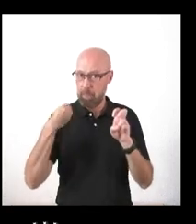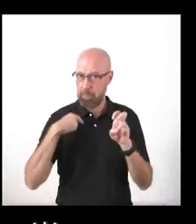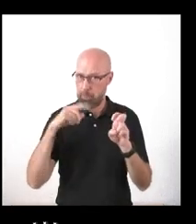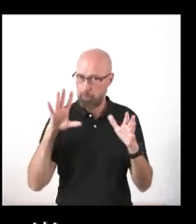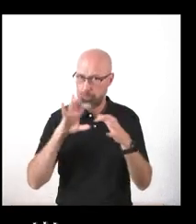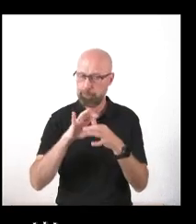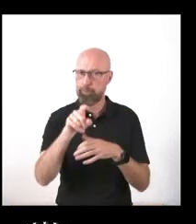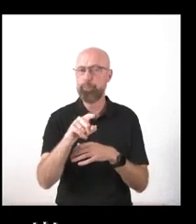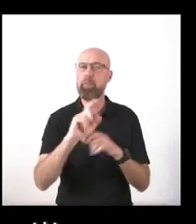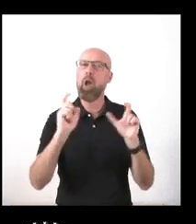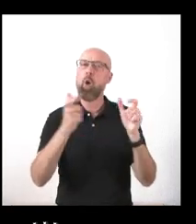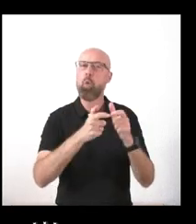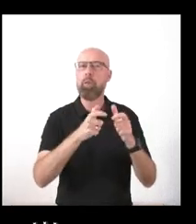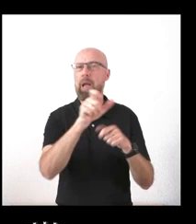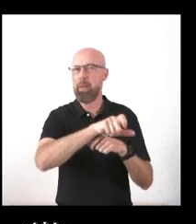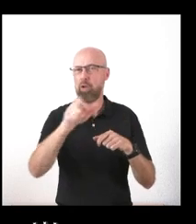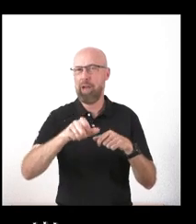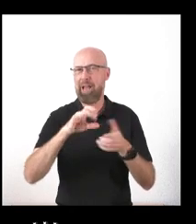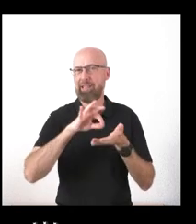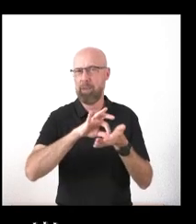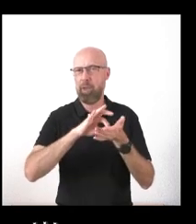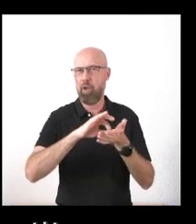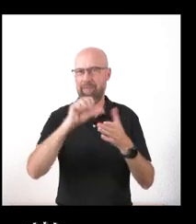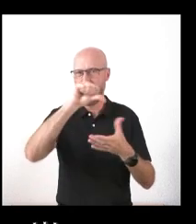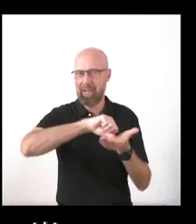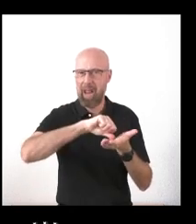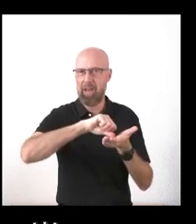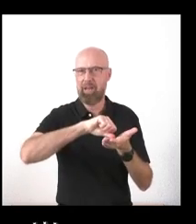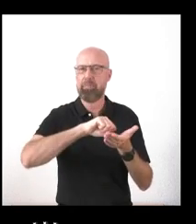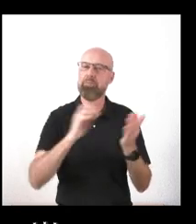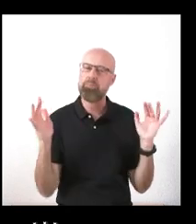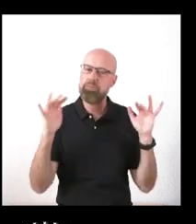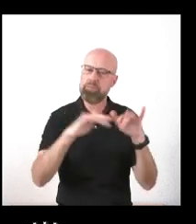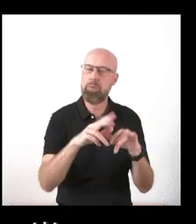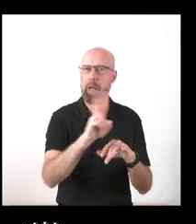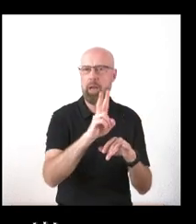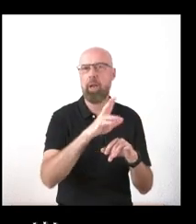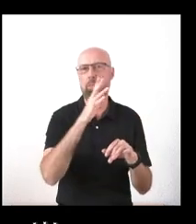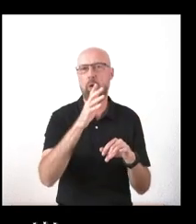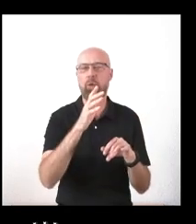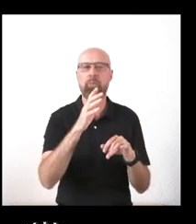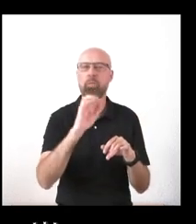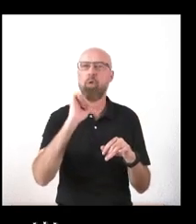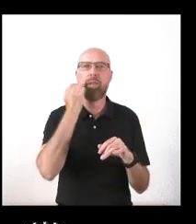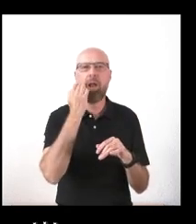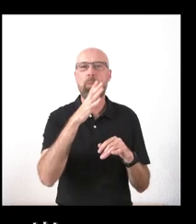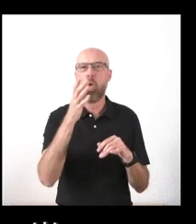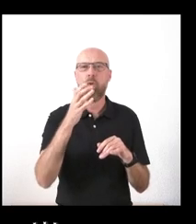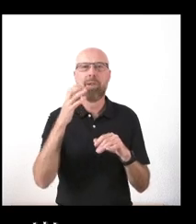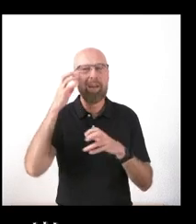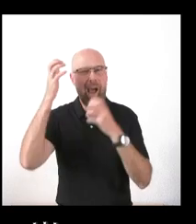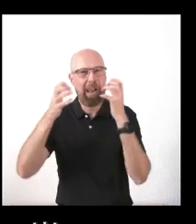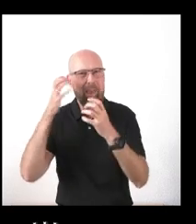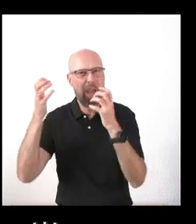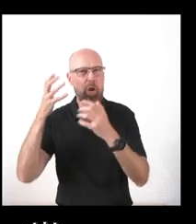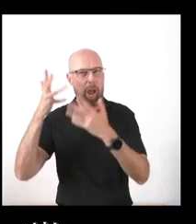de personal de servicios centrales de la junta de Castellón se concentró en Valladolid para protestar por las presiones que están sufriendo por parte de ganaderos y de